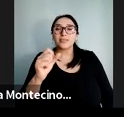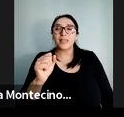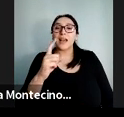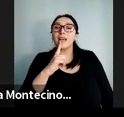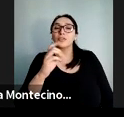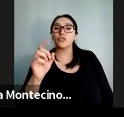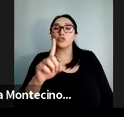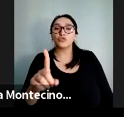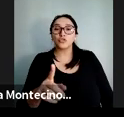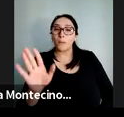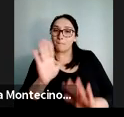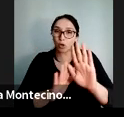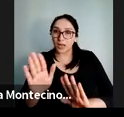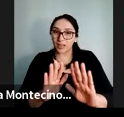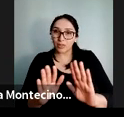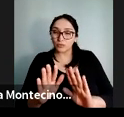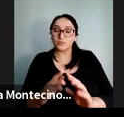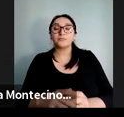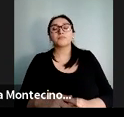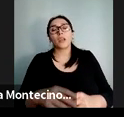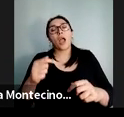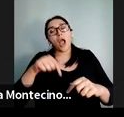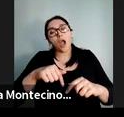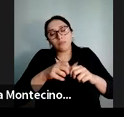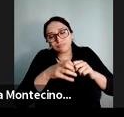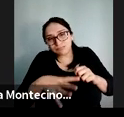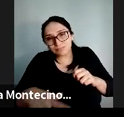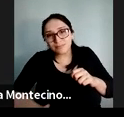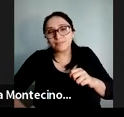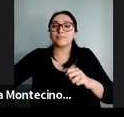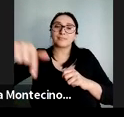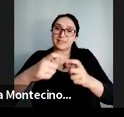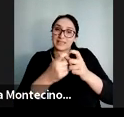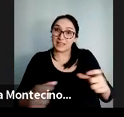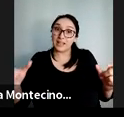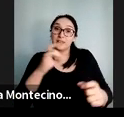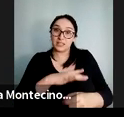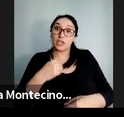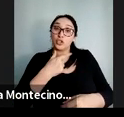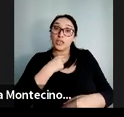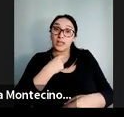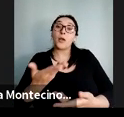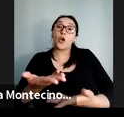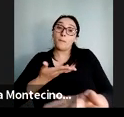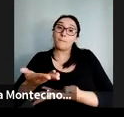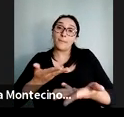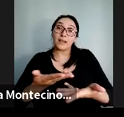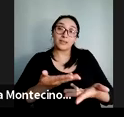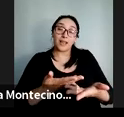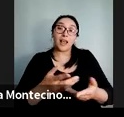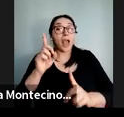más extensiva a todas las regiones del país, y también les quiero compartir hoy día algunas de esas cifras para que podamos ir